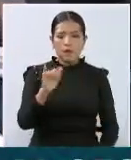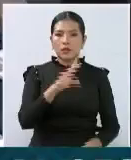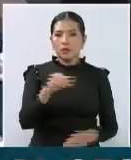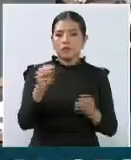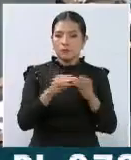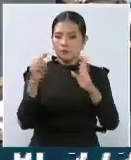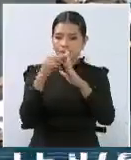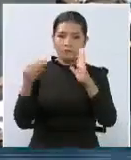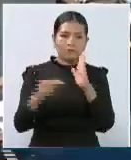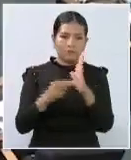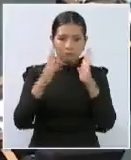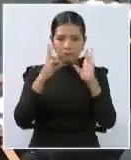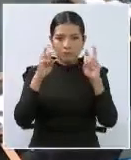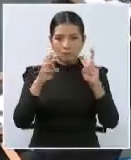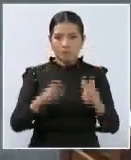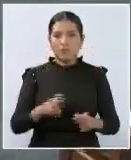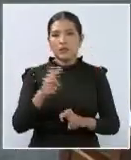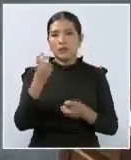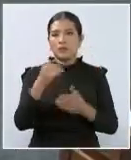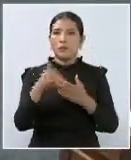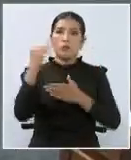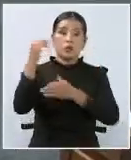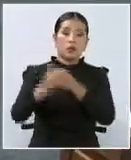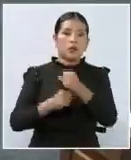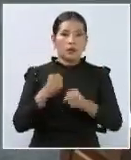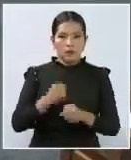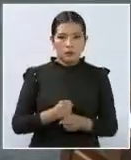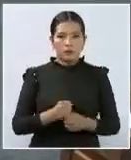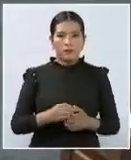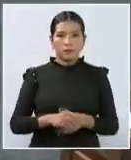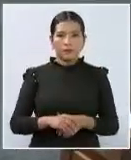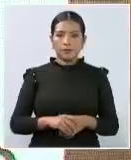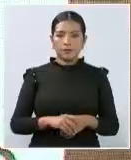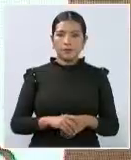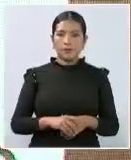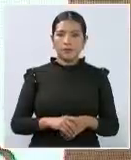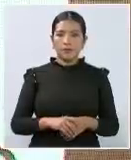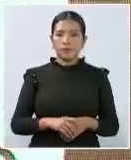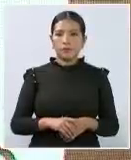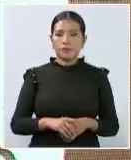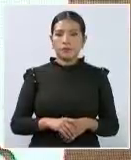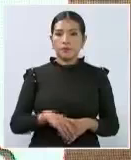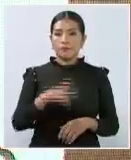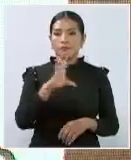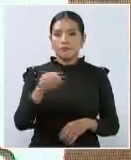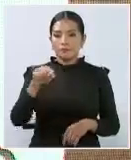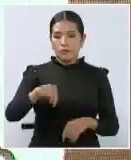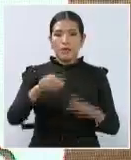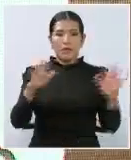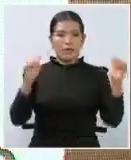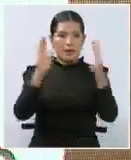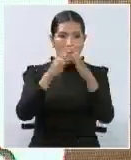de la normativa en el siguiente periodo legislativo. Y en la sede de gobierno, un senador de...